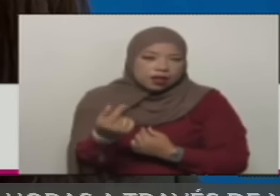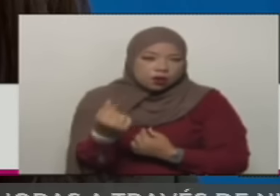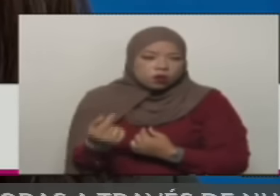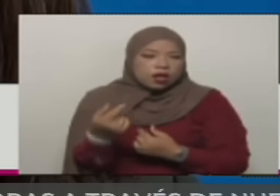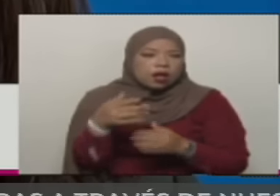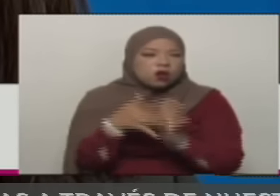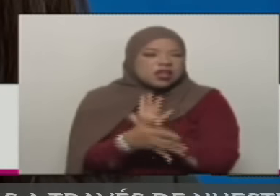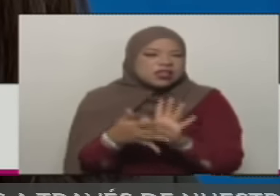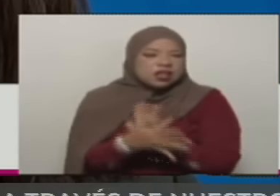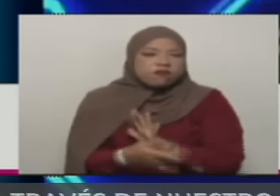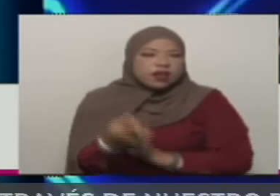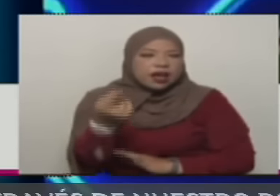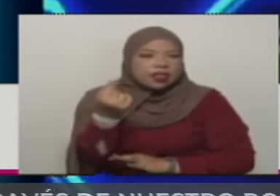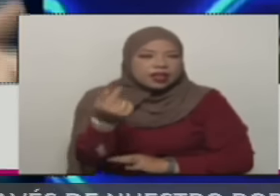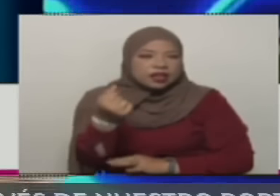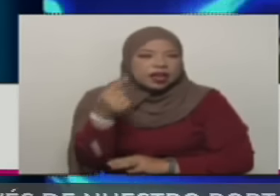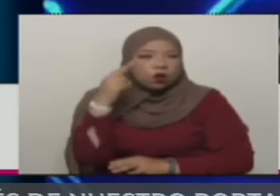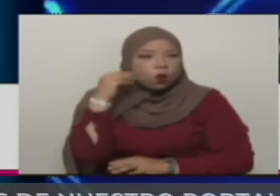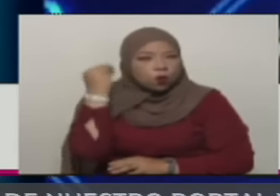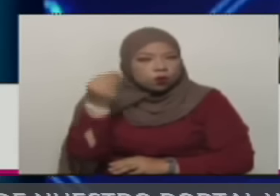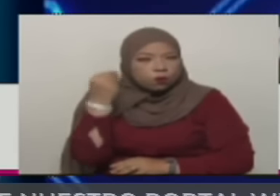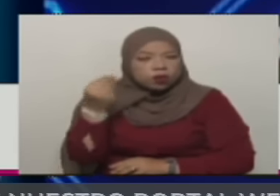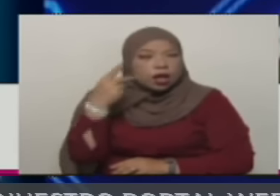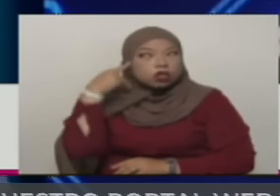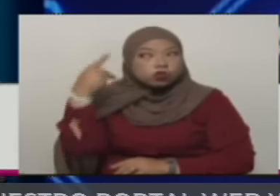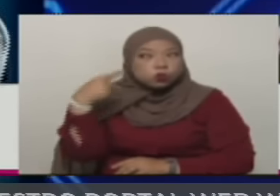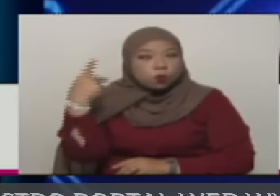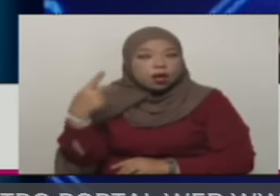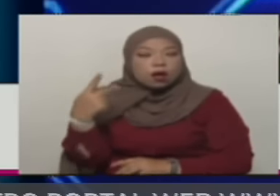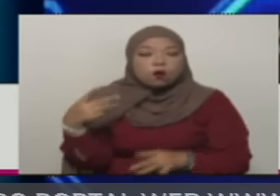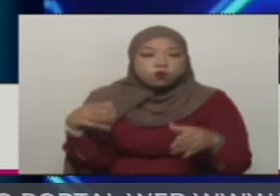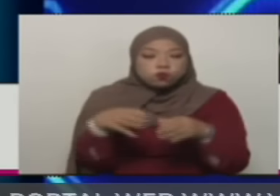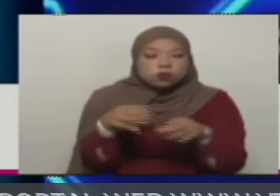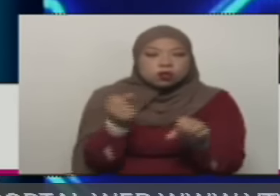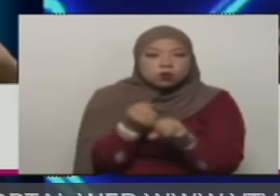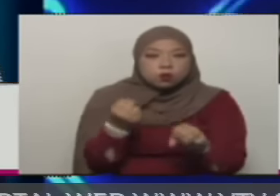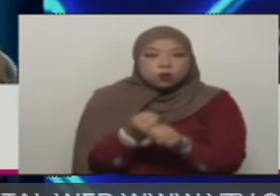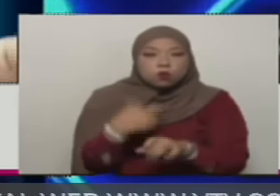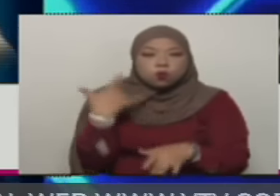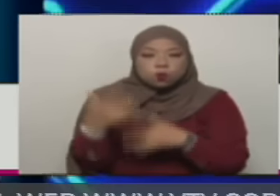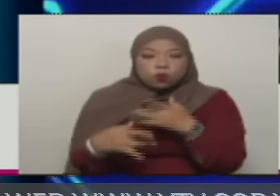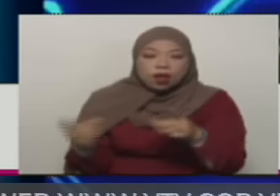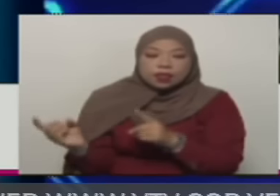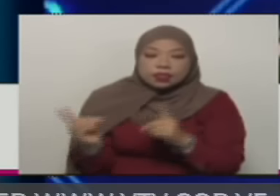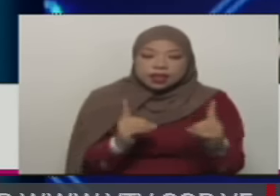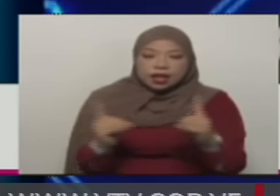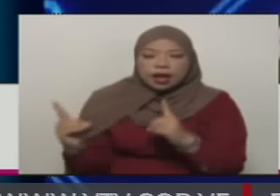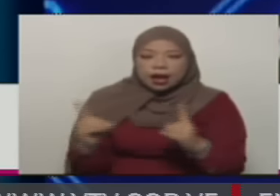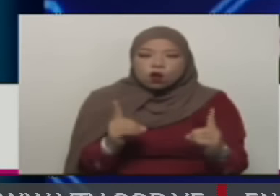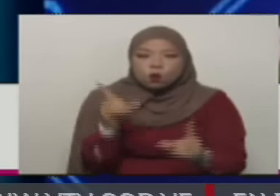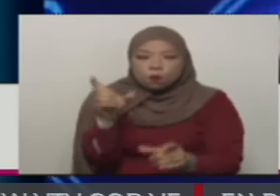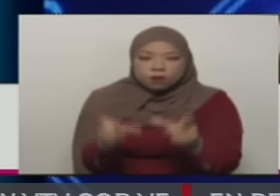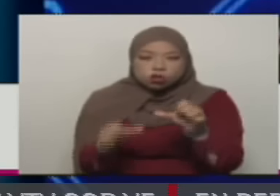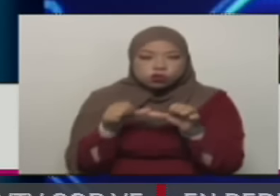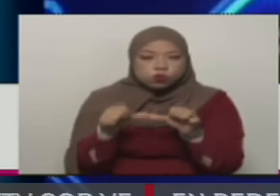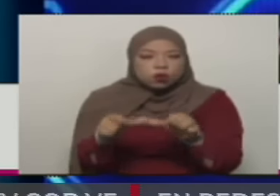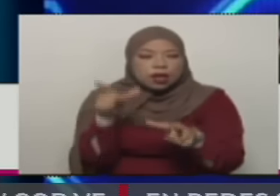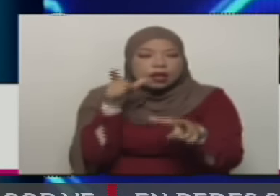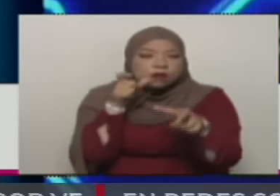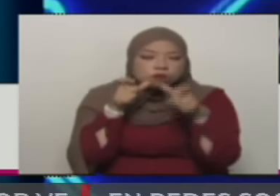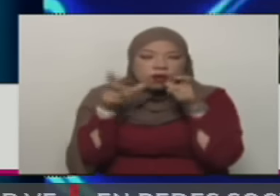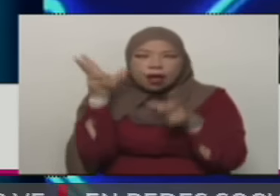venido construyendo en consenso y diálogo con toda la sociedad. Hemos establecido un método de diálogo, consulta permanente, escuchar a todo